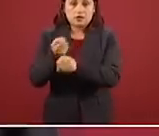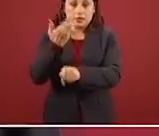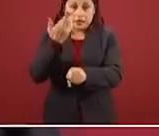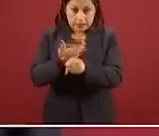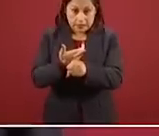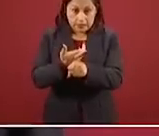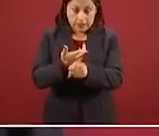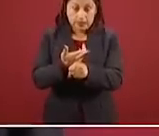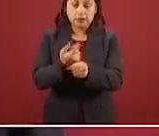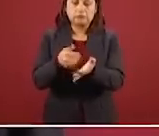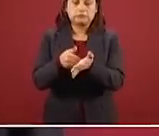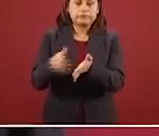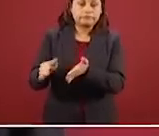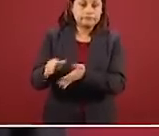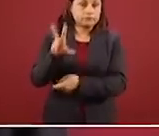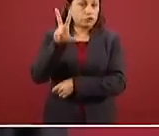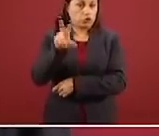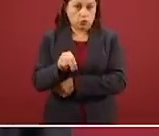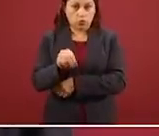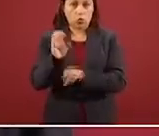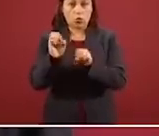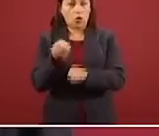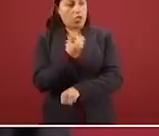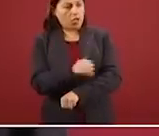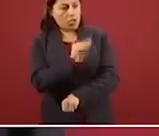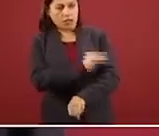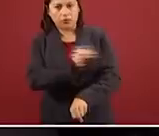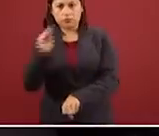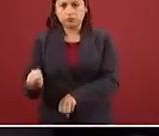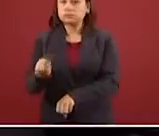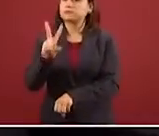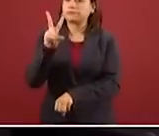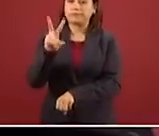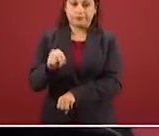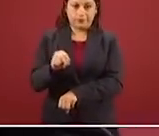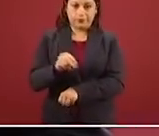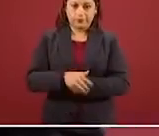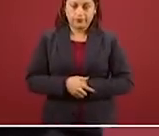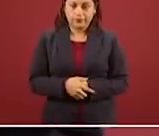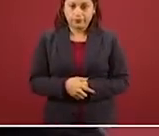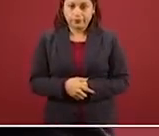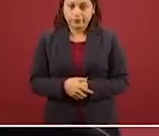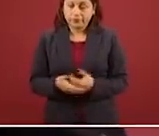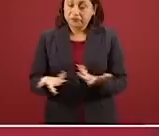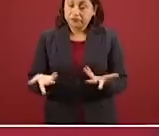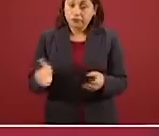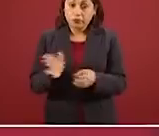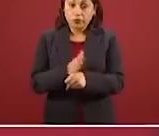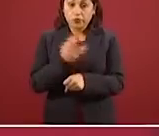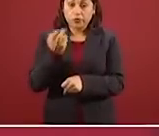los trabajadores a que se trasladen. Básicamente,